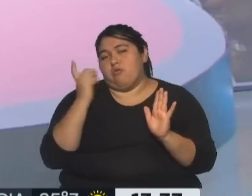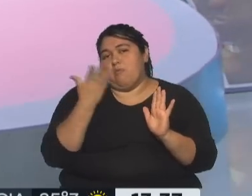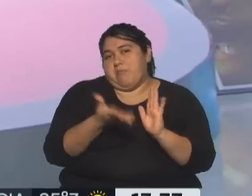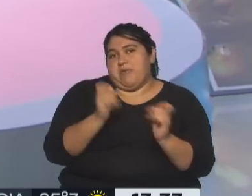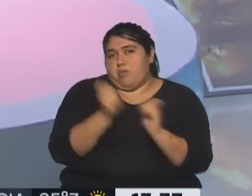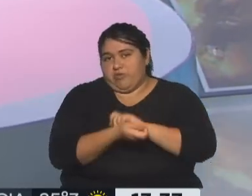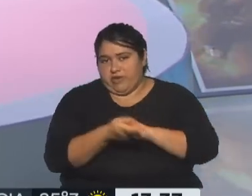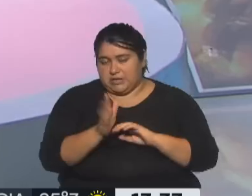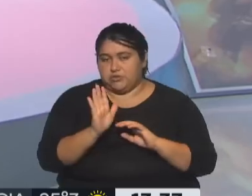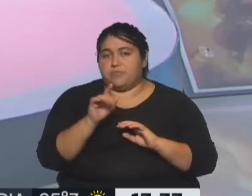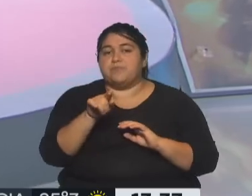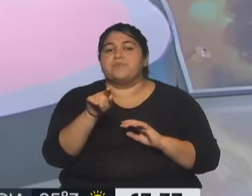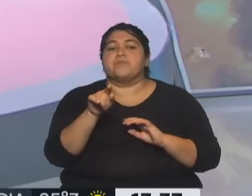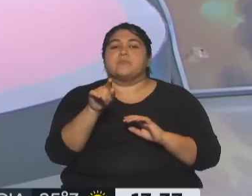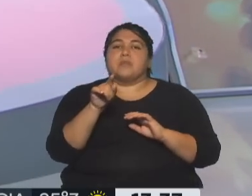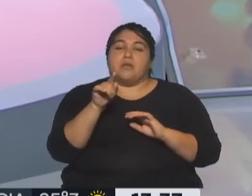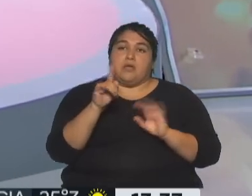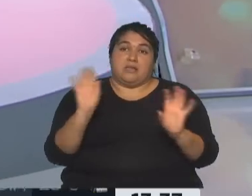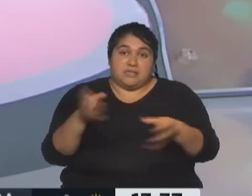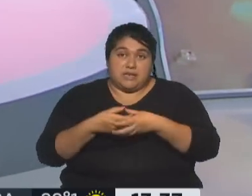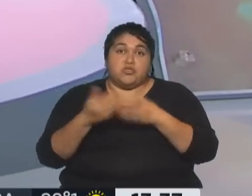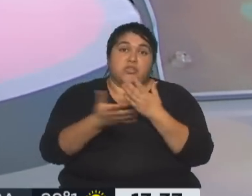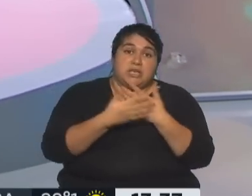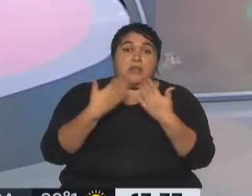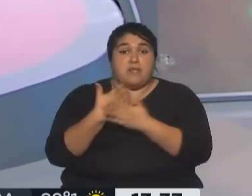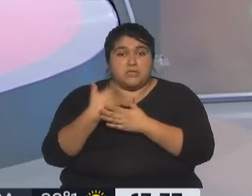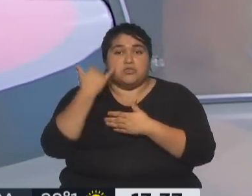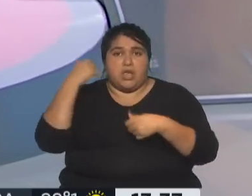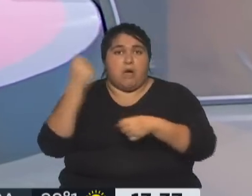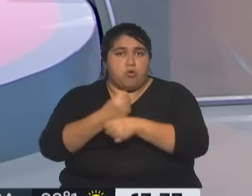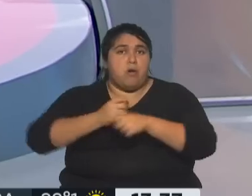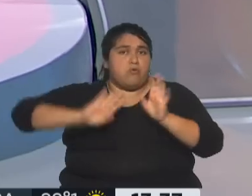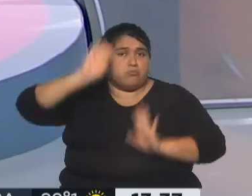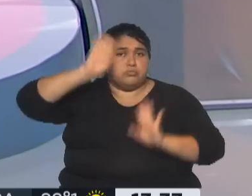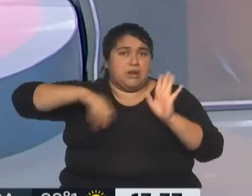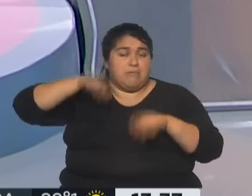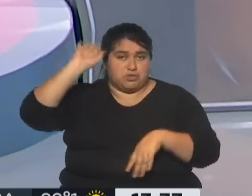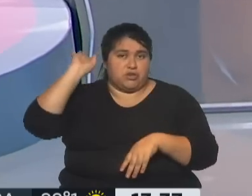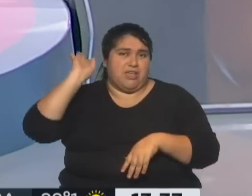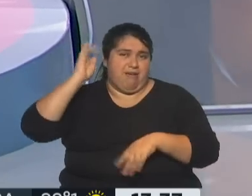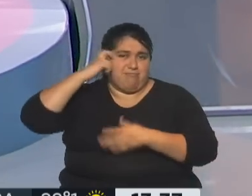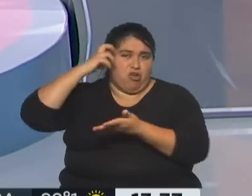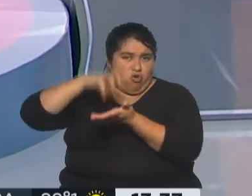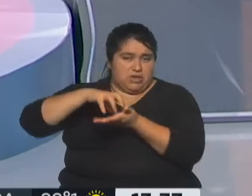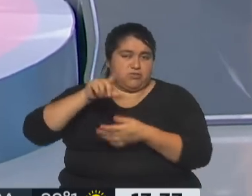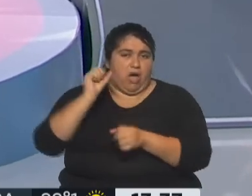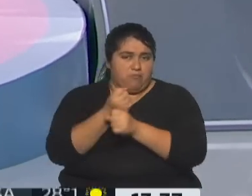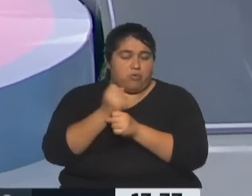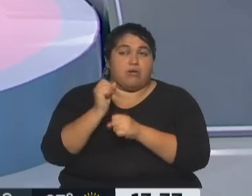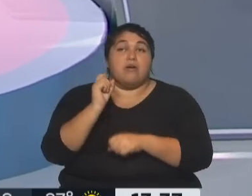partidos de centro, de derecha y de izquierda, que aprobaron también este decreto, digamos, también parte